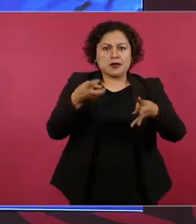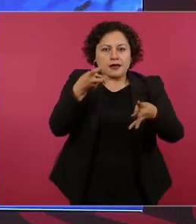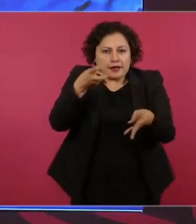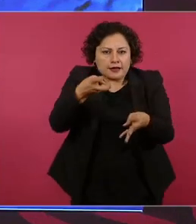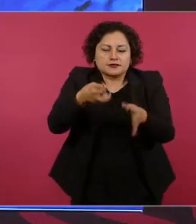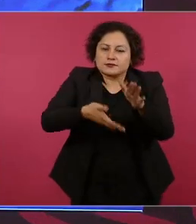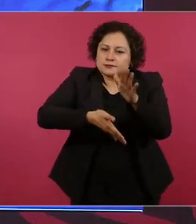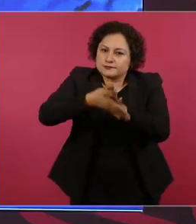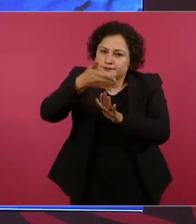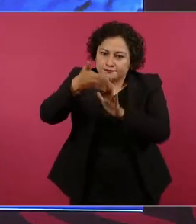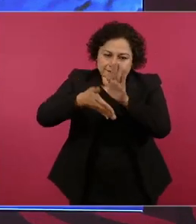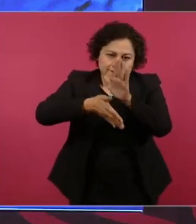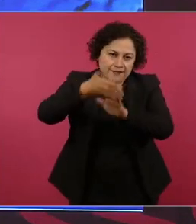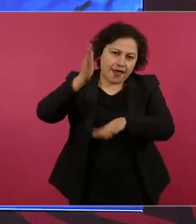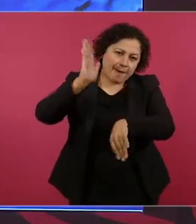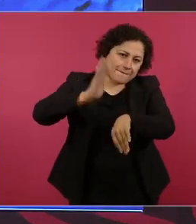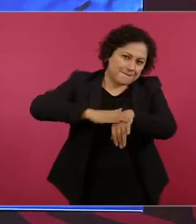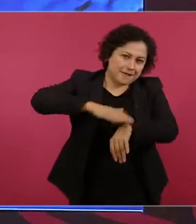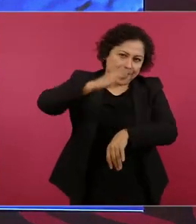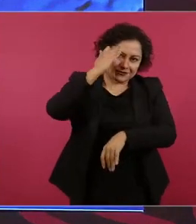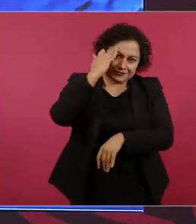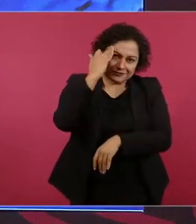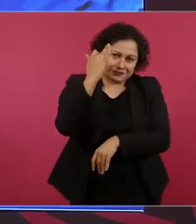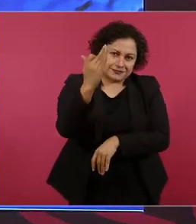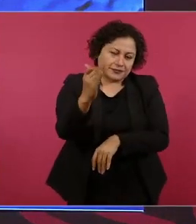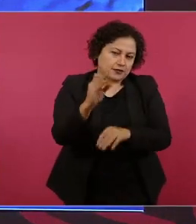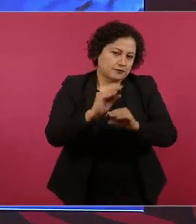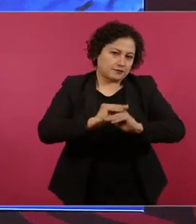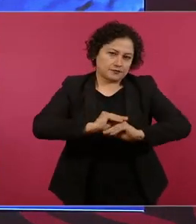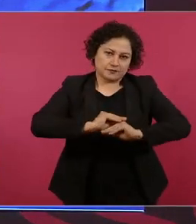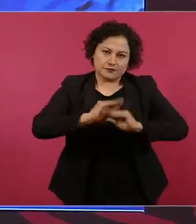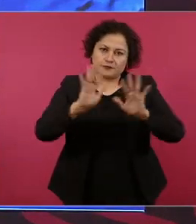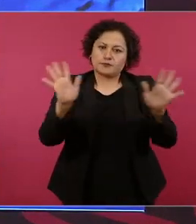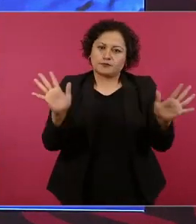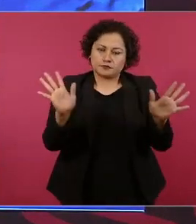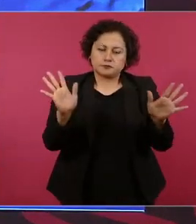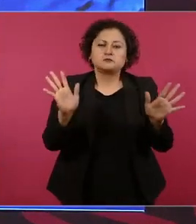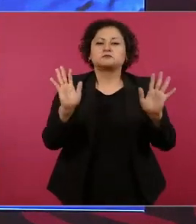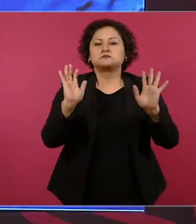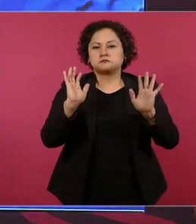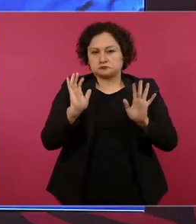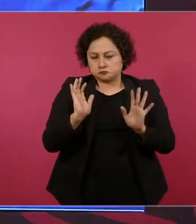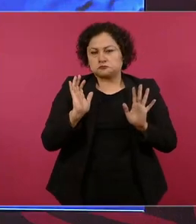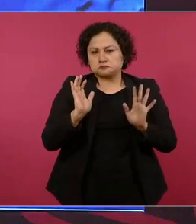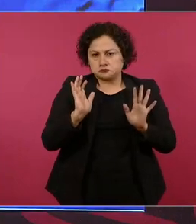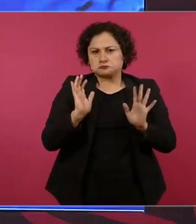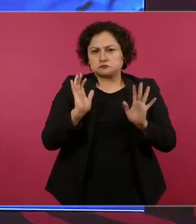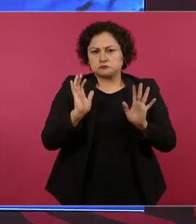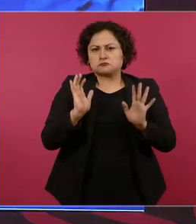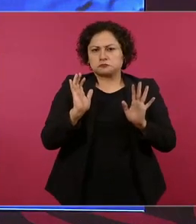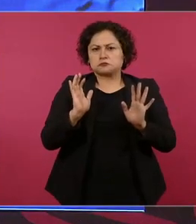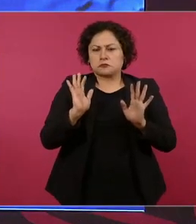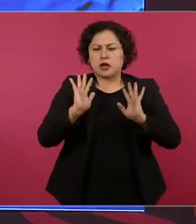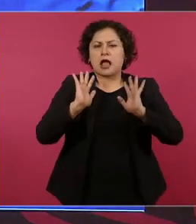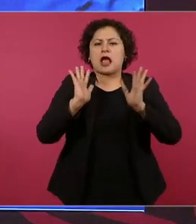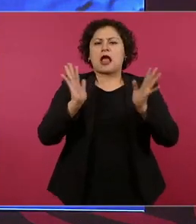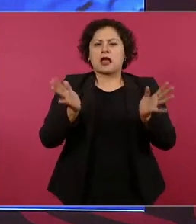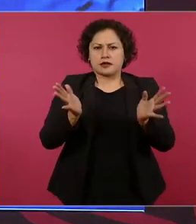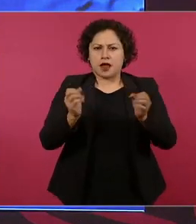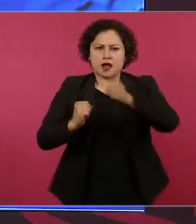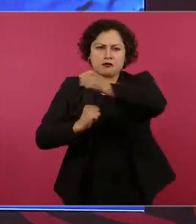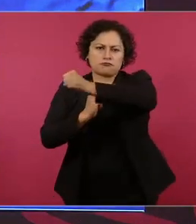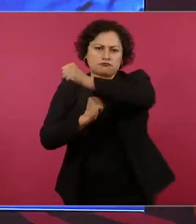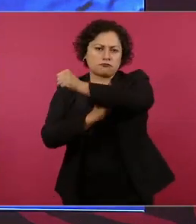más se pudo perforar y poner las pilas pero